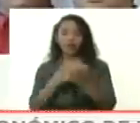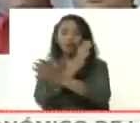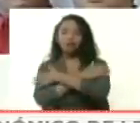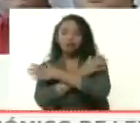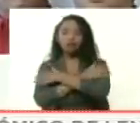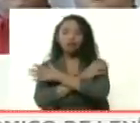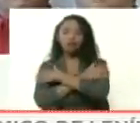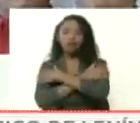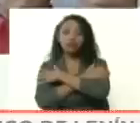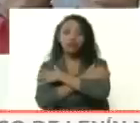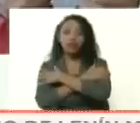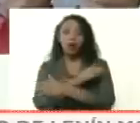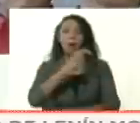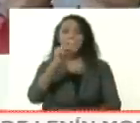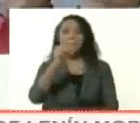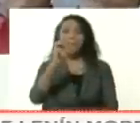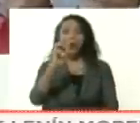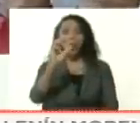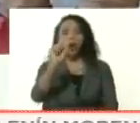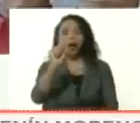Gregorio Bielma Mora.